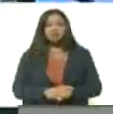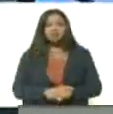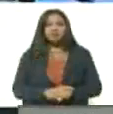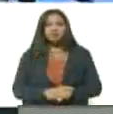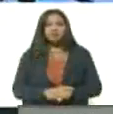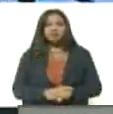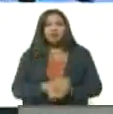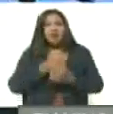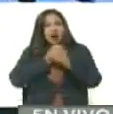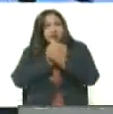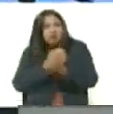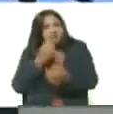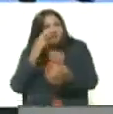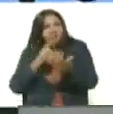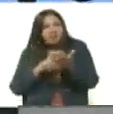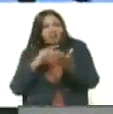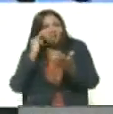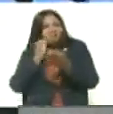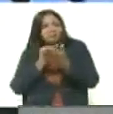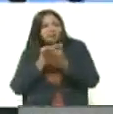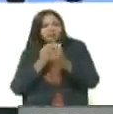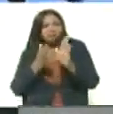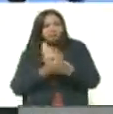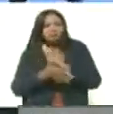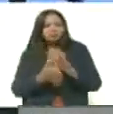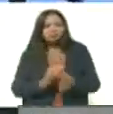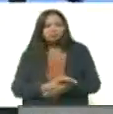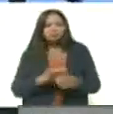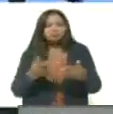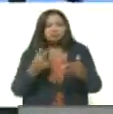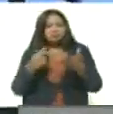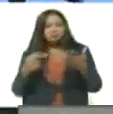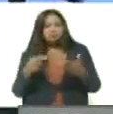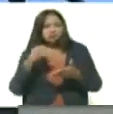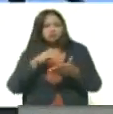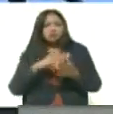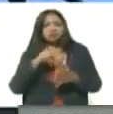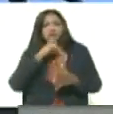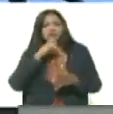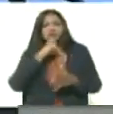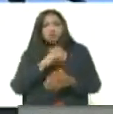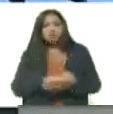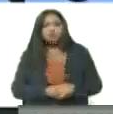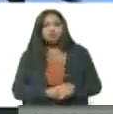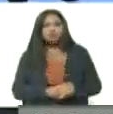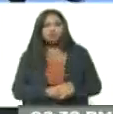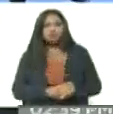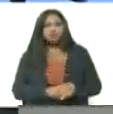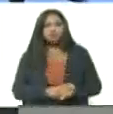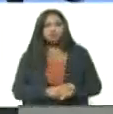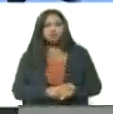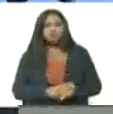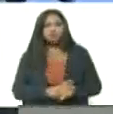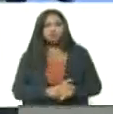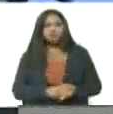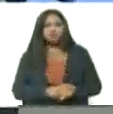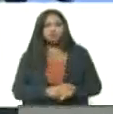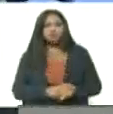El amor de verdad se pone a prueba cuando las cosas se ponen difíciles. En una